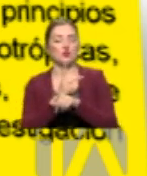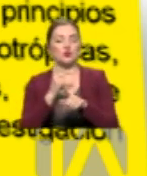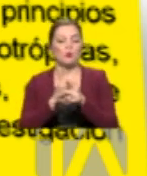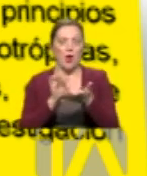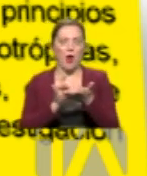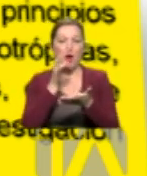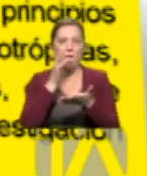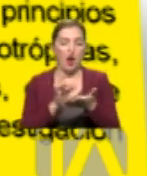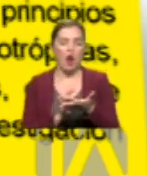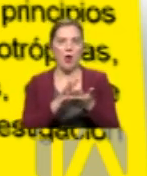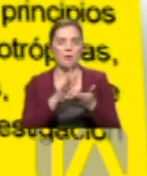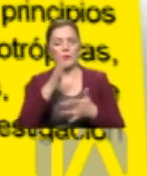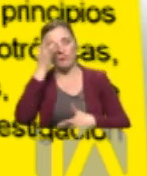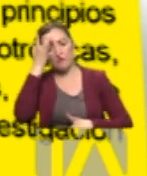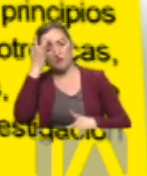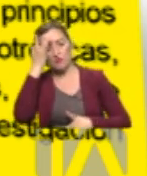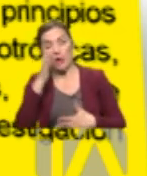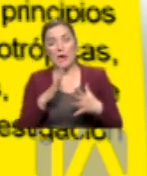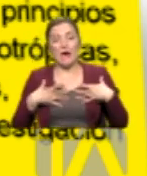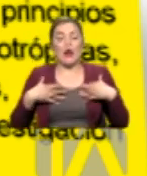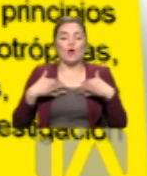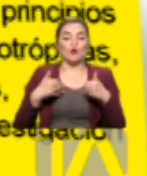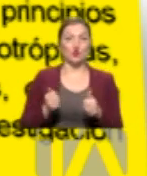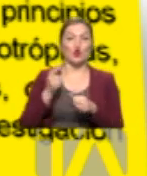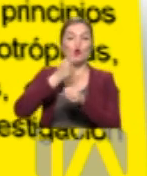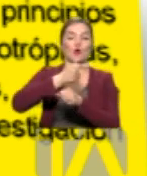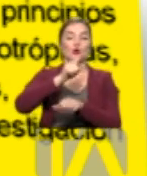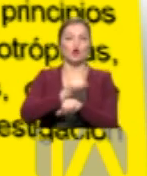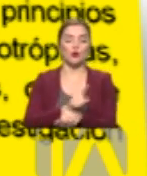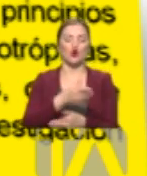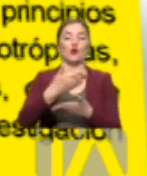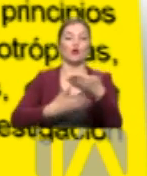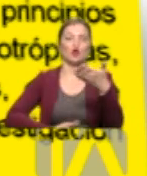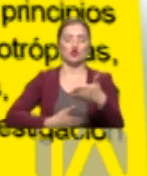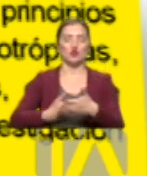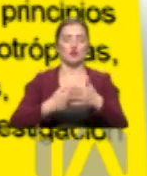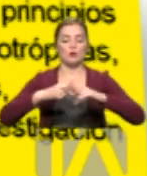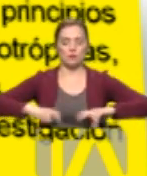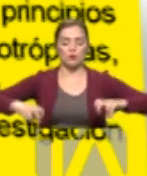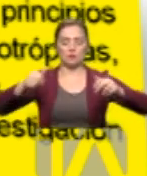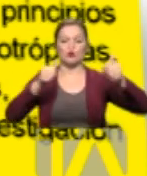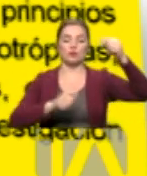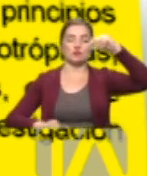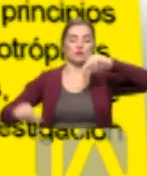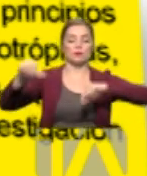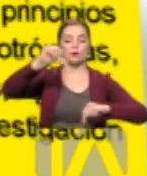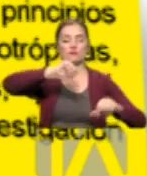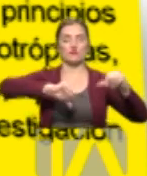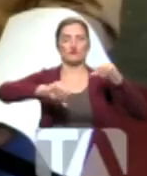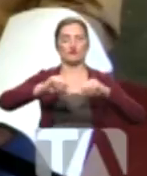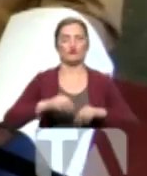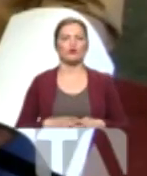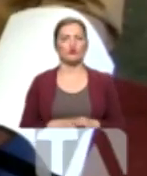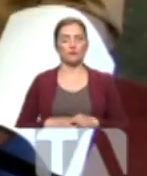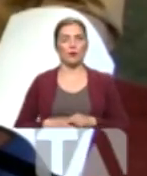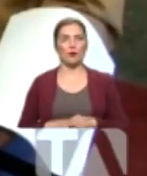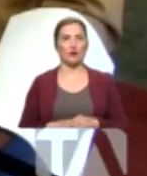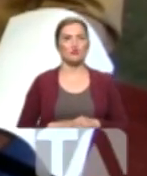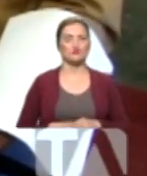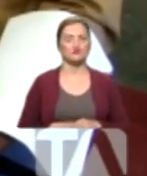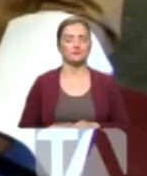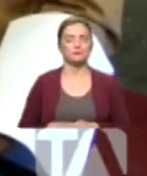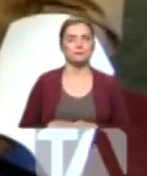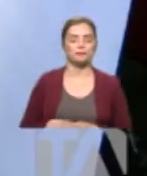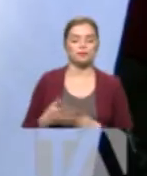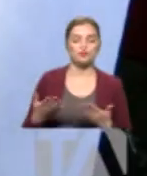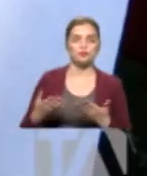producción de medicamentos que se expenderán bajo prescripción médica y para investigación médico-científica. Esto podría dejar